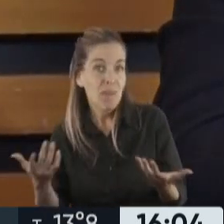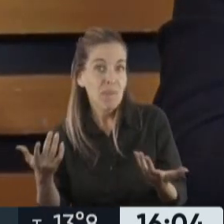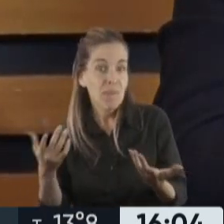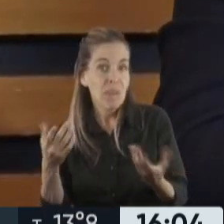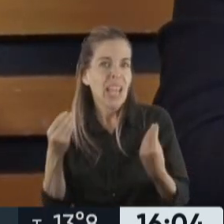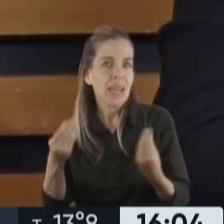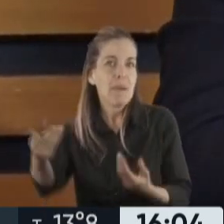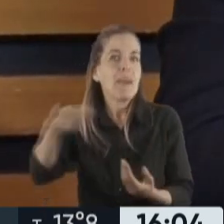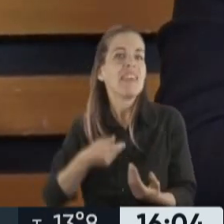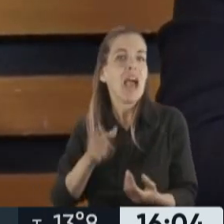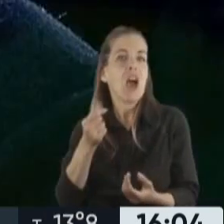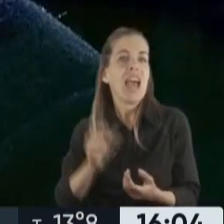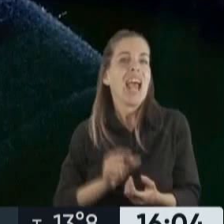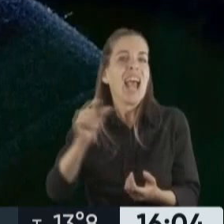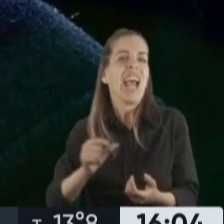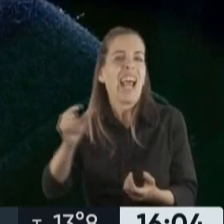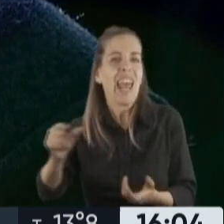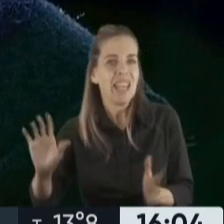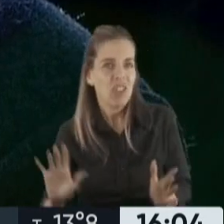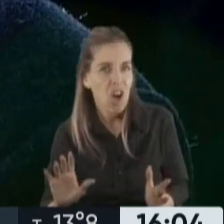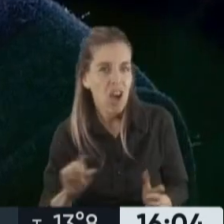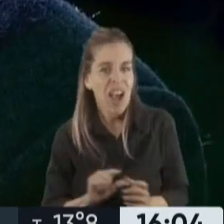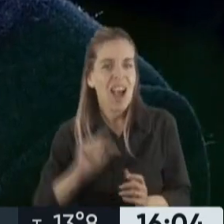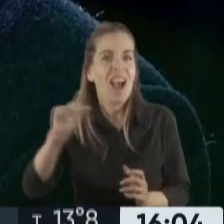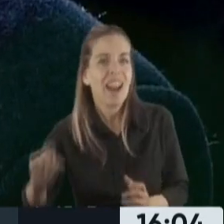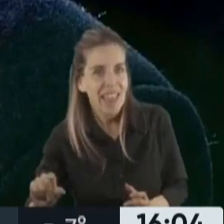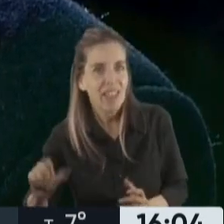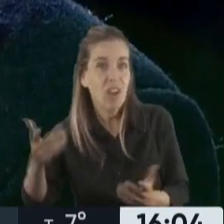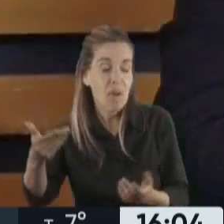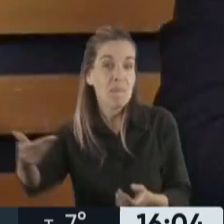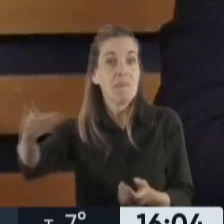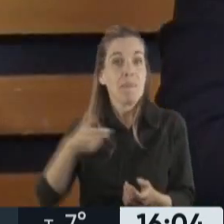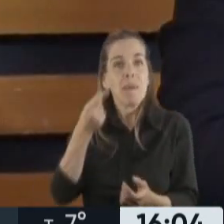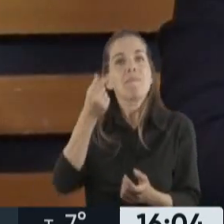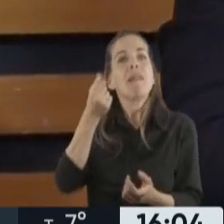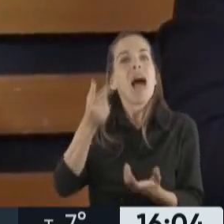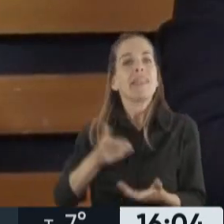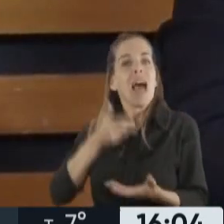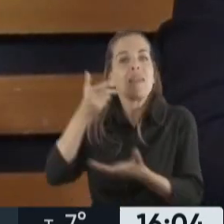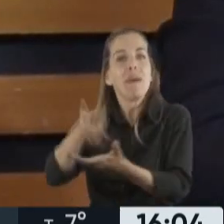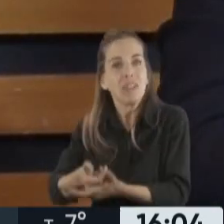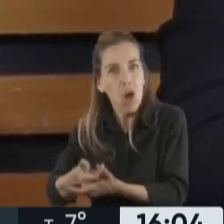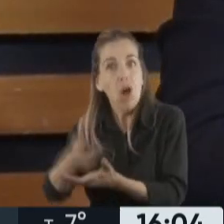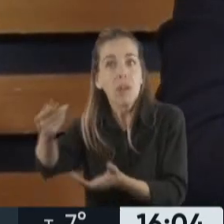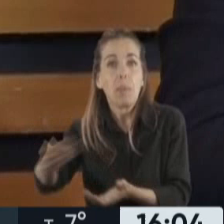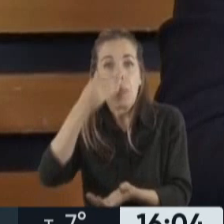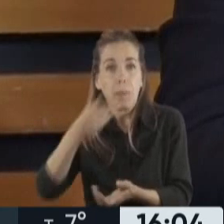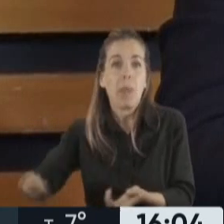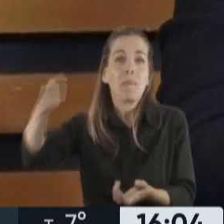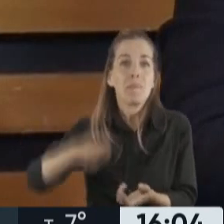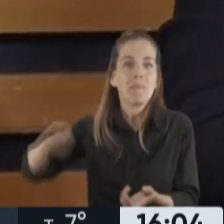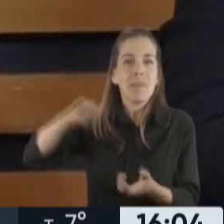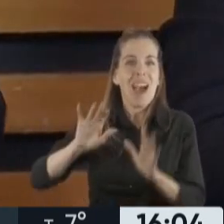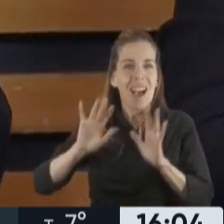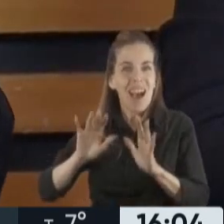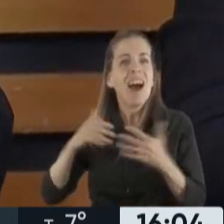era un crédito. Eso me pedía. Me pedía dinero para producir más. Y eso